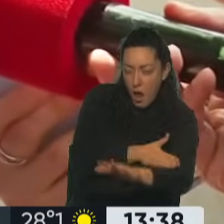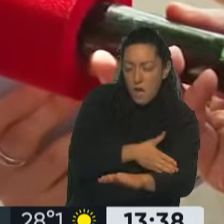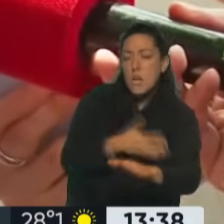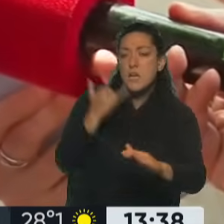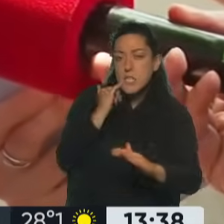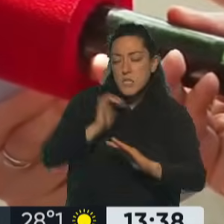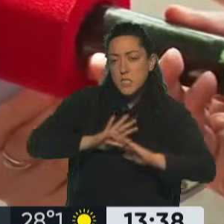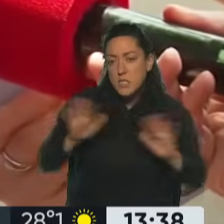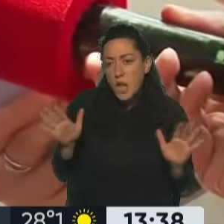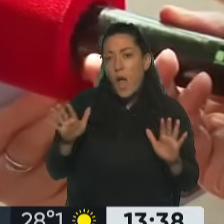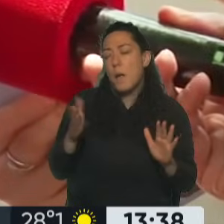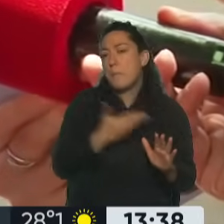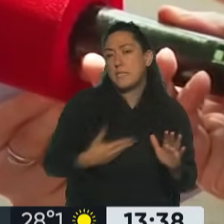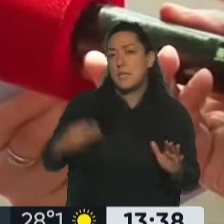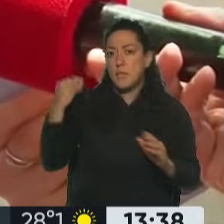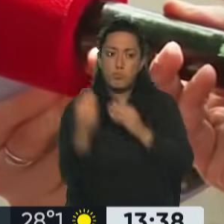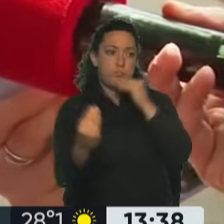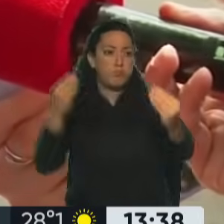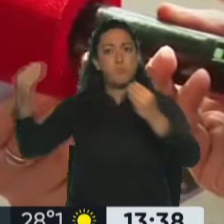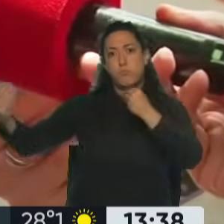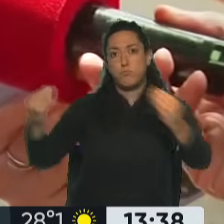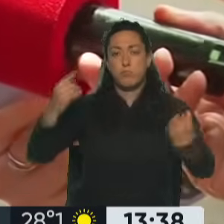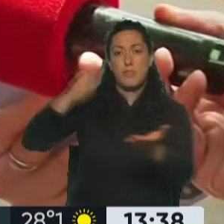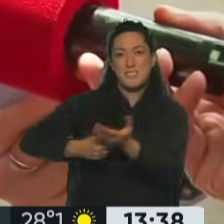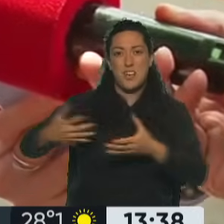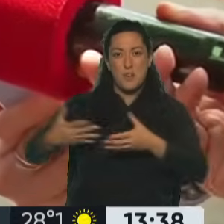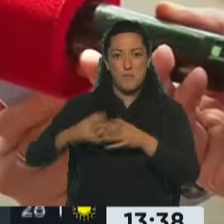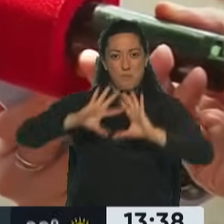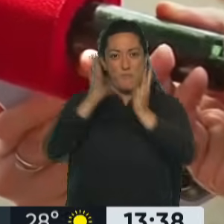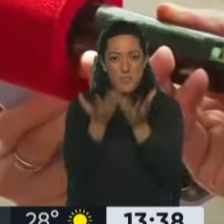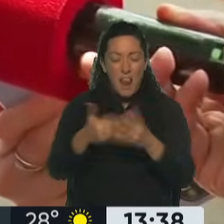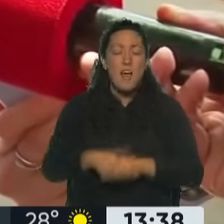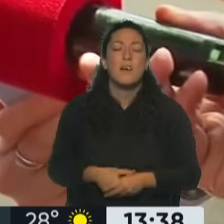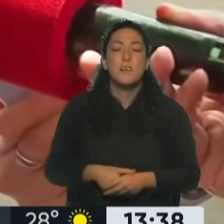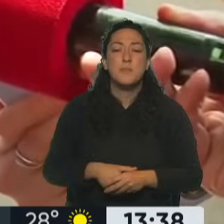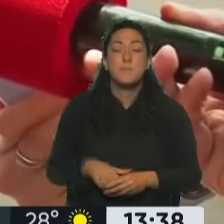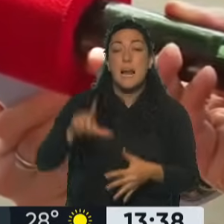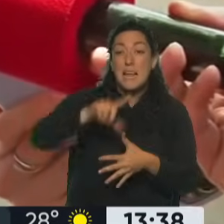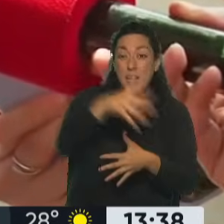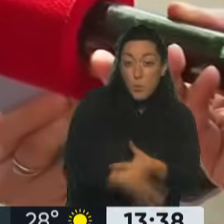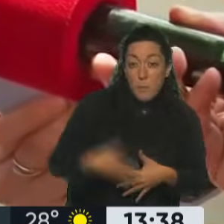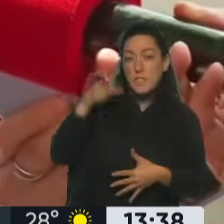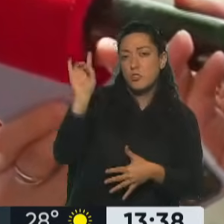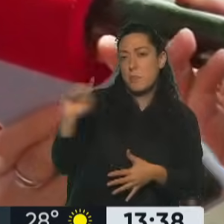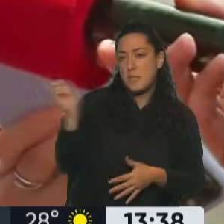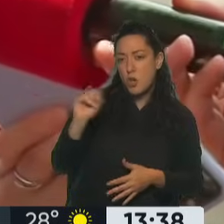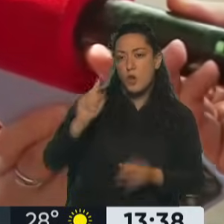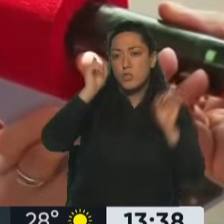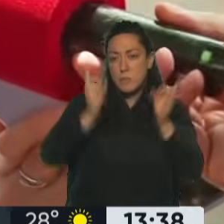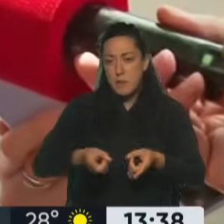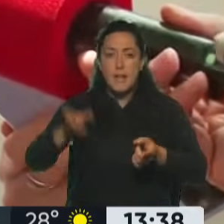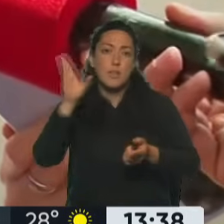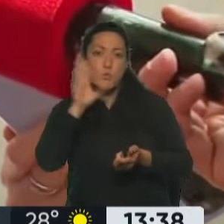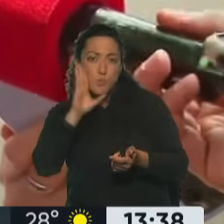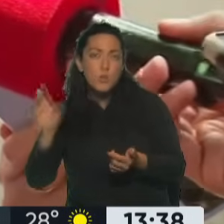ya presidentes en, no solamente en Latinoamérica, sino en Estados